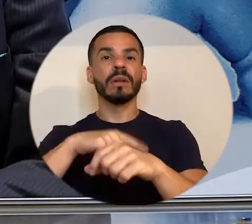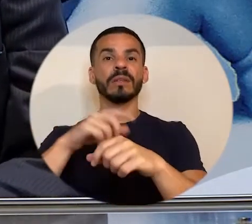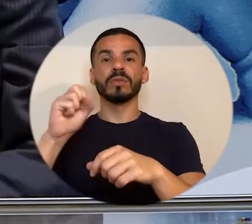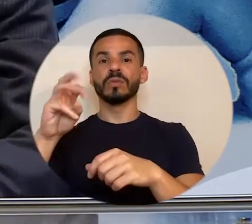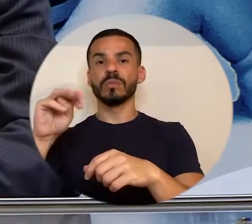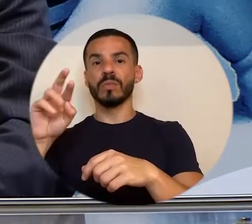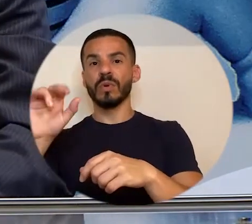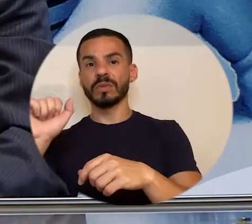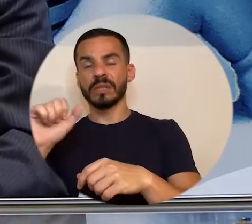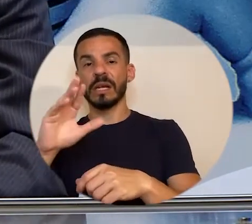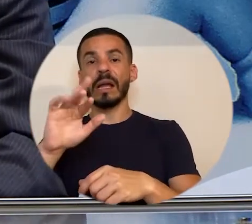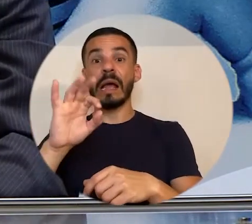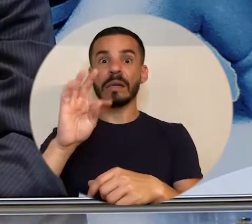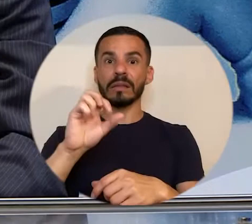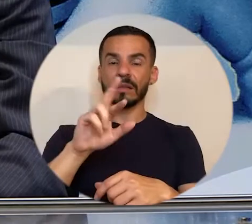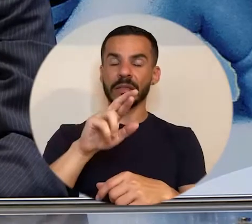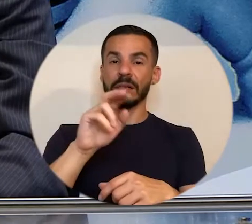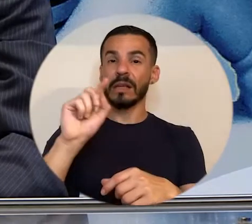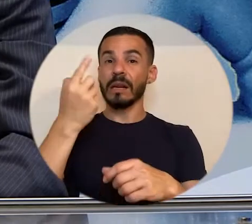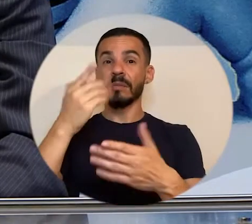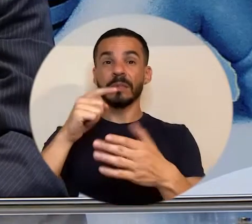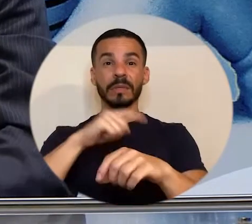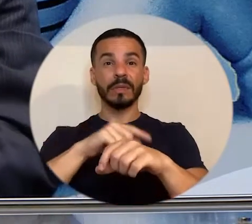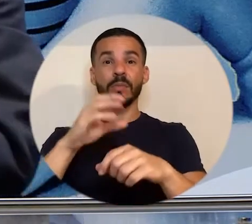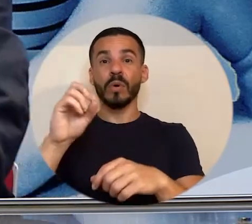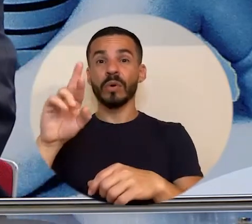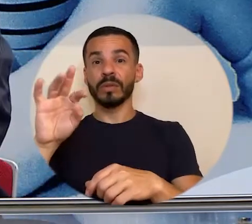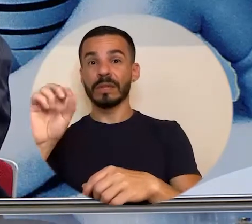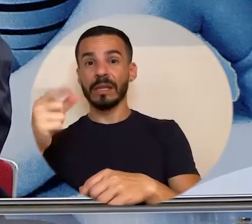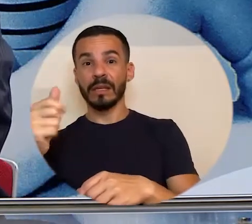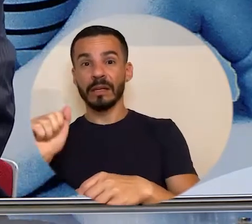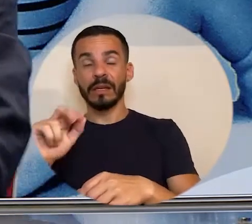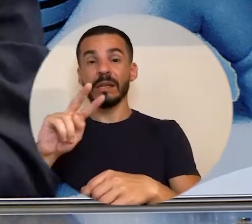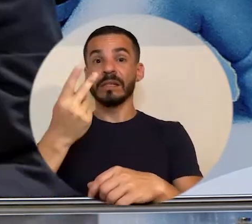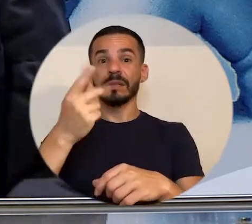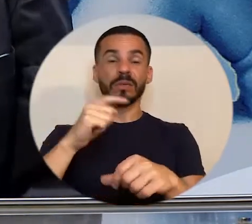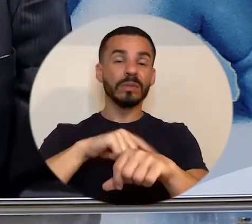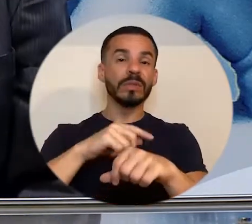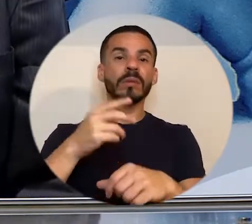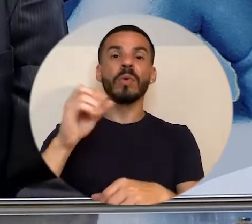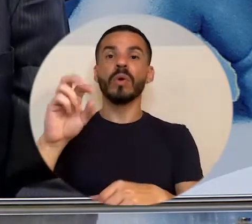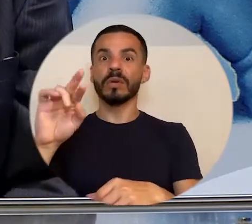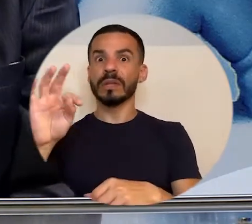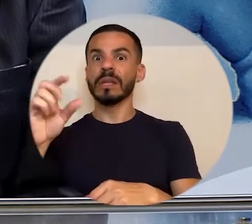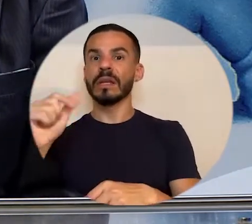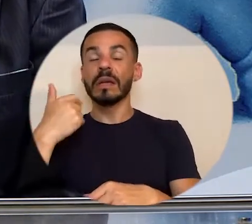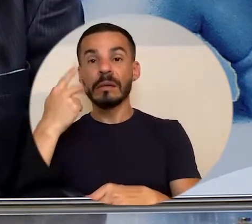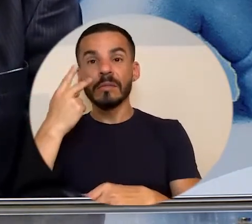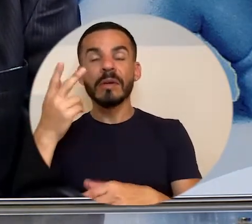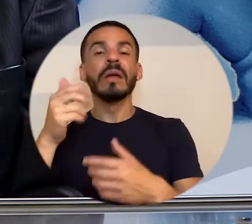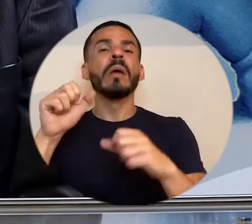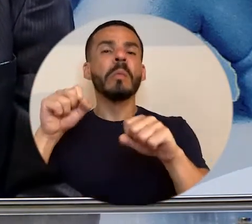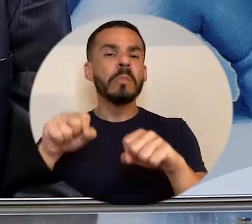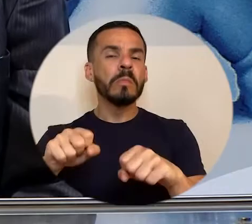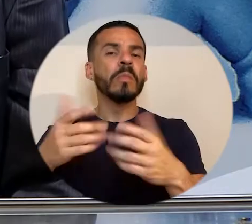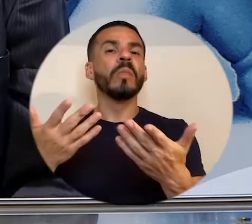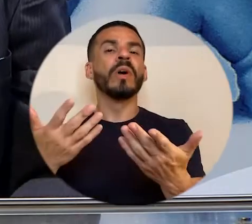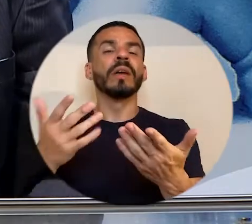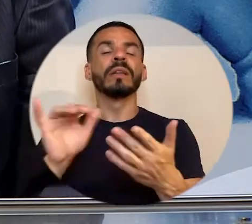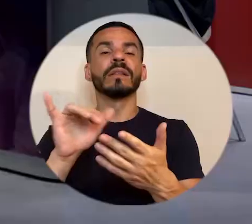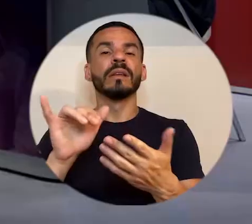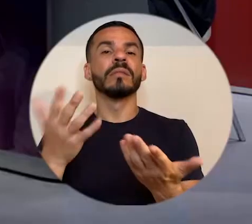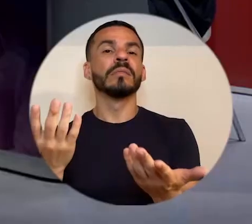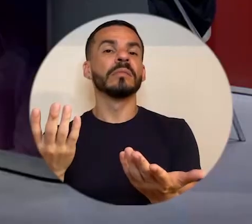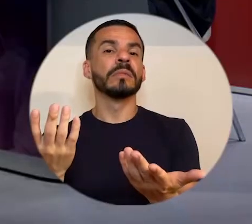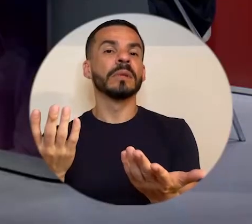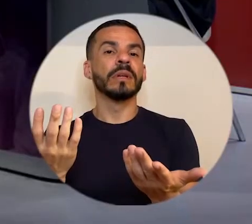Somoza con Carter, Nicaragua en la primera época Ortega y en la segunda época de Ortega. Entonces encontramos que puede ser, pero